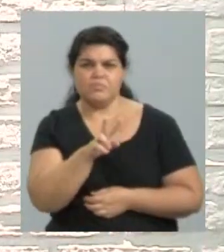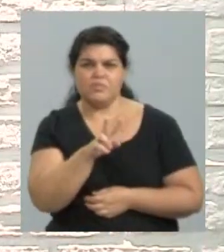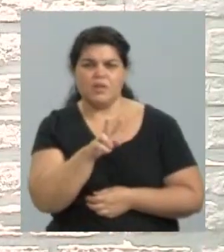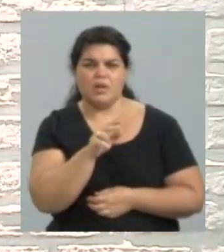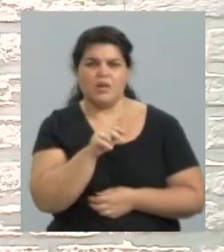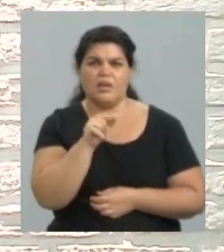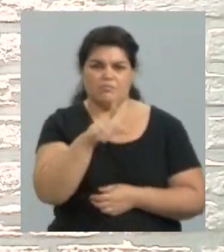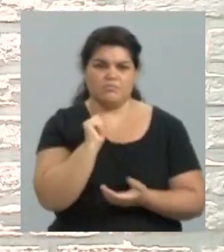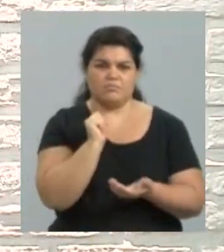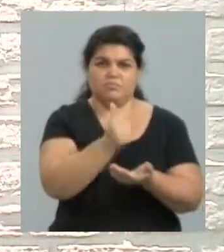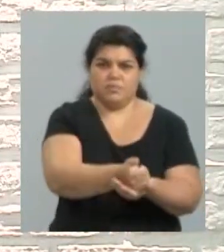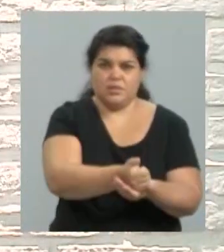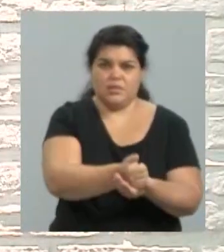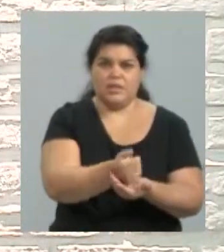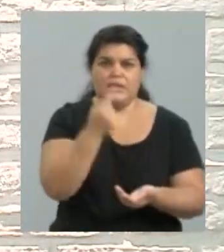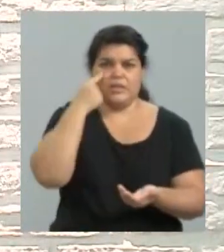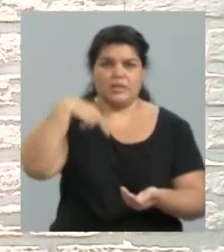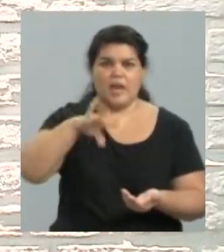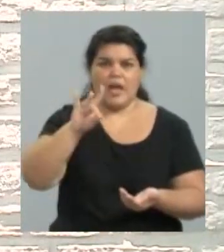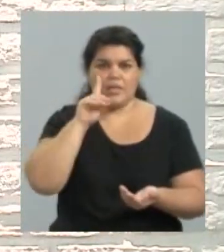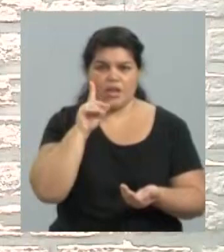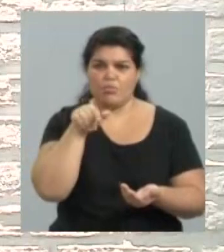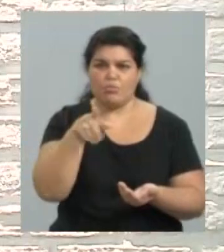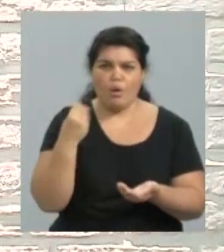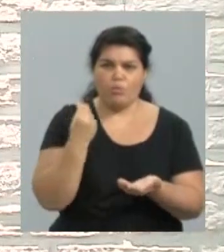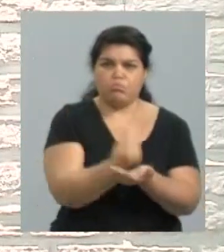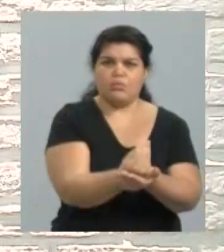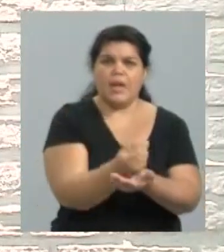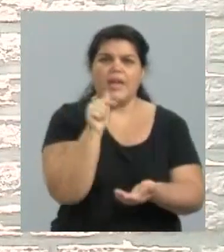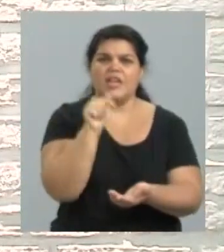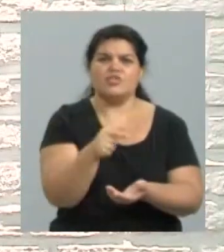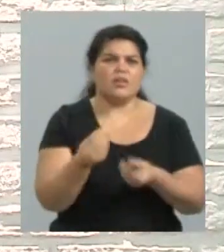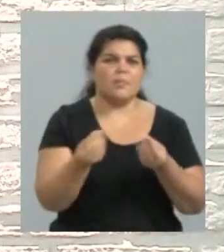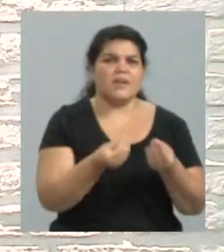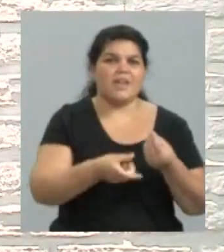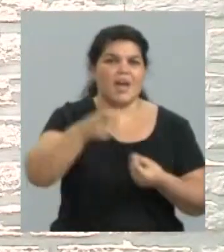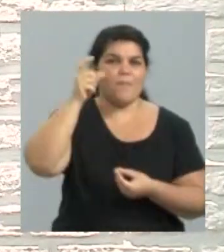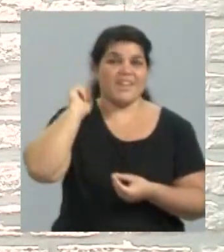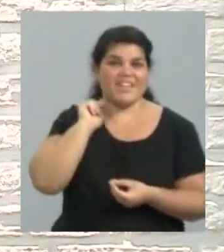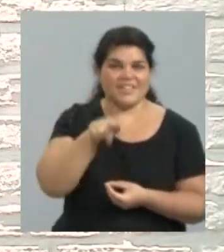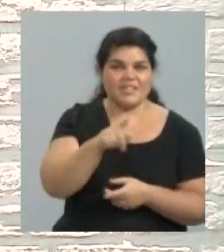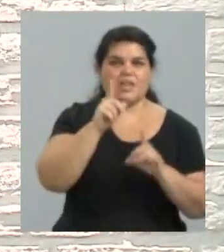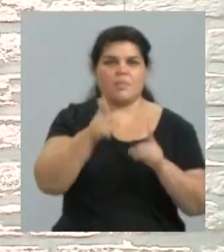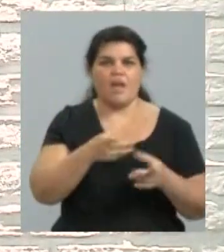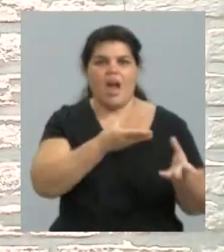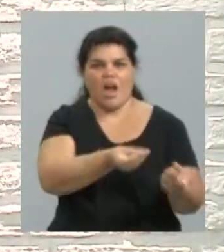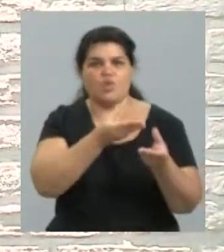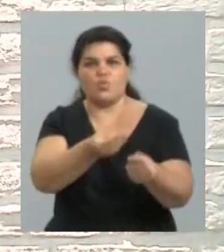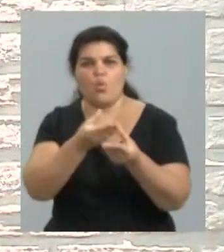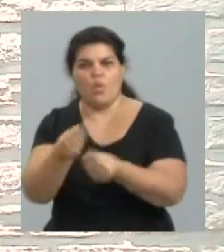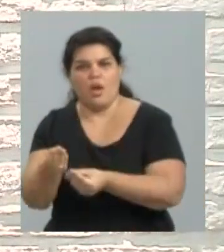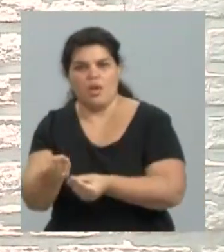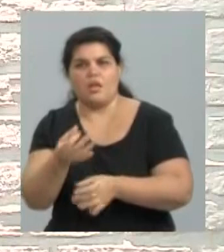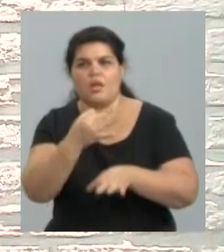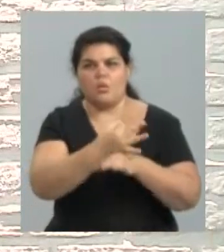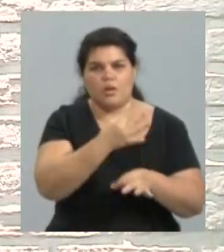Nadie se lleva un poco a compartir la experiencia propia y también creo que has ayudado a otras personas, ¿no? Con el tema de la